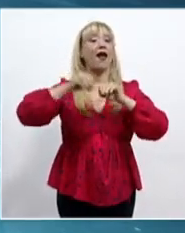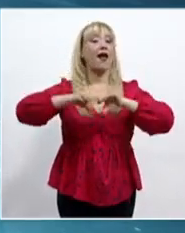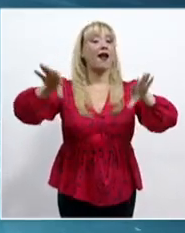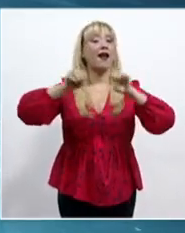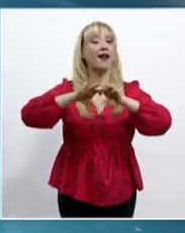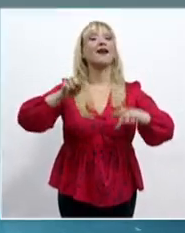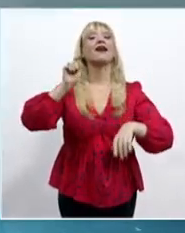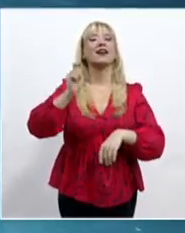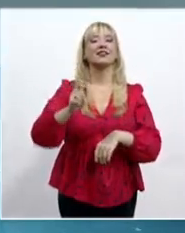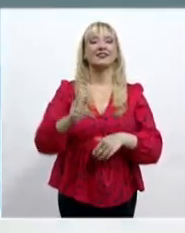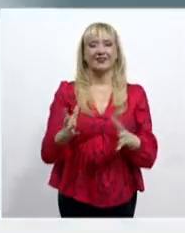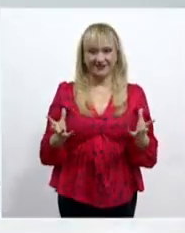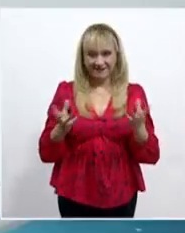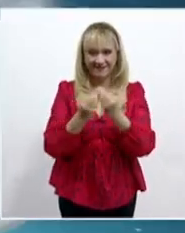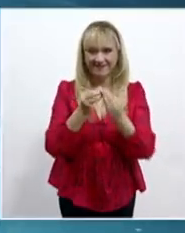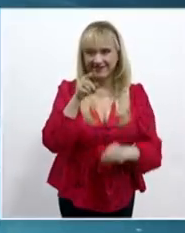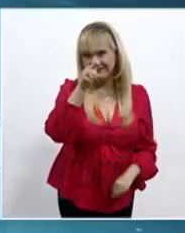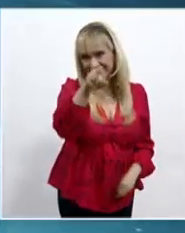Corte Contigo.